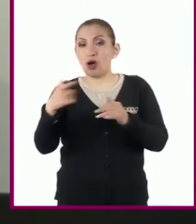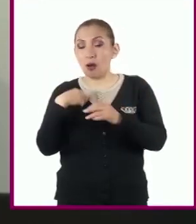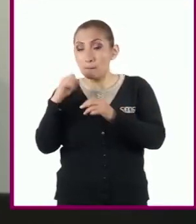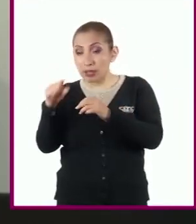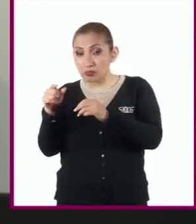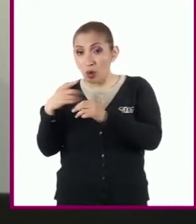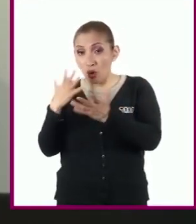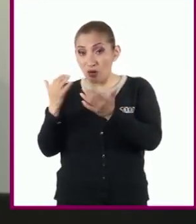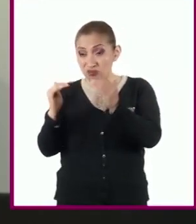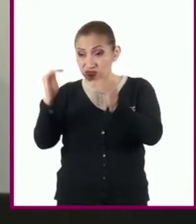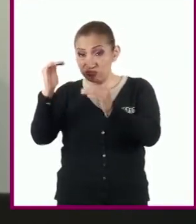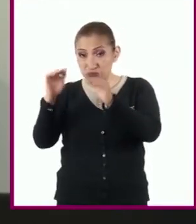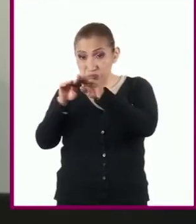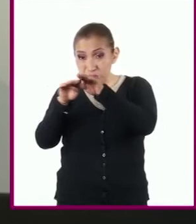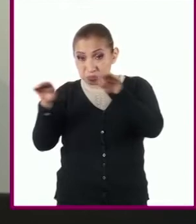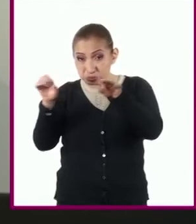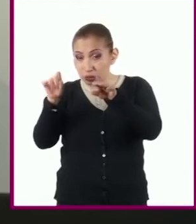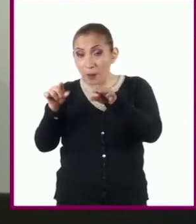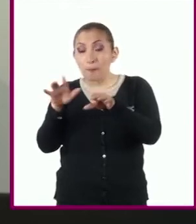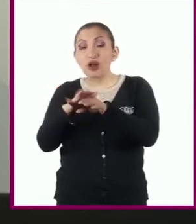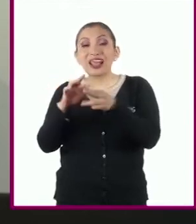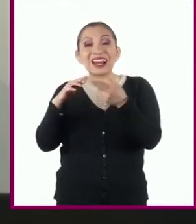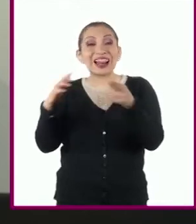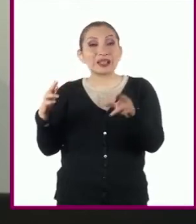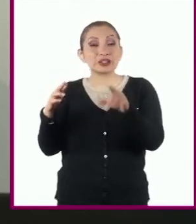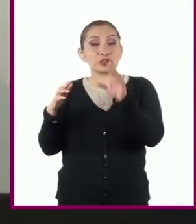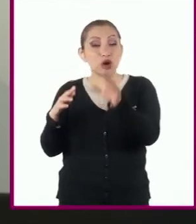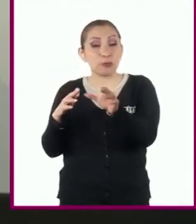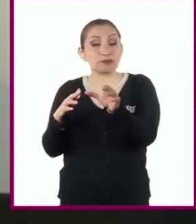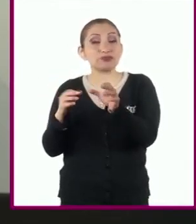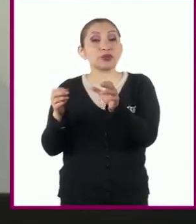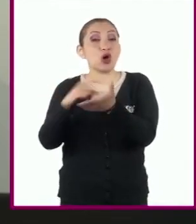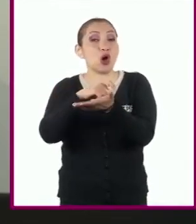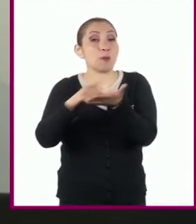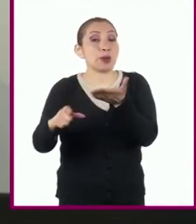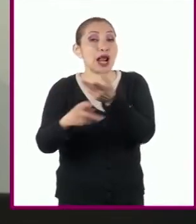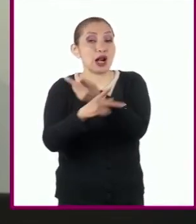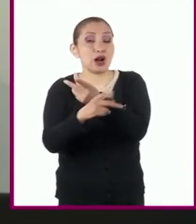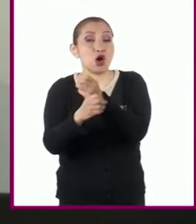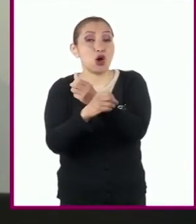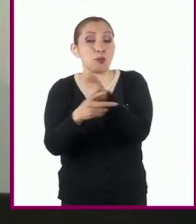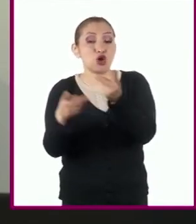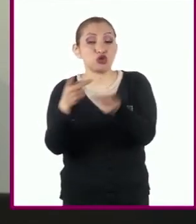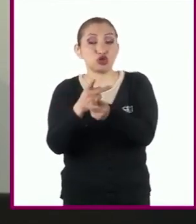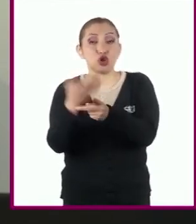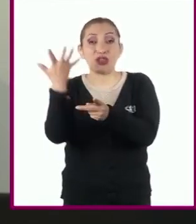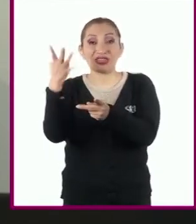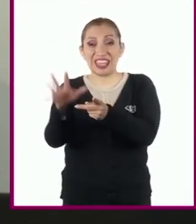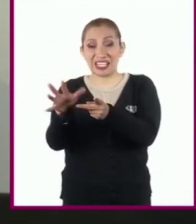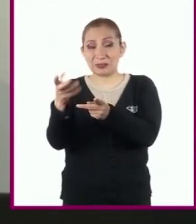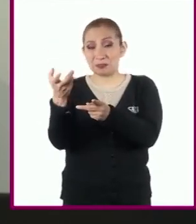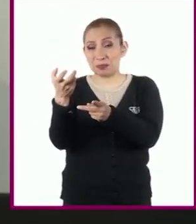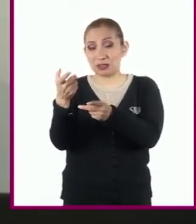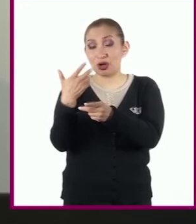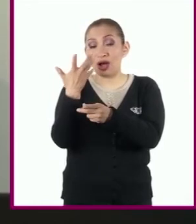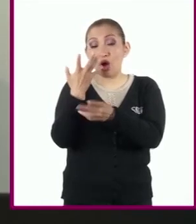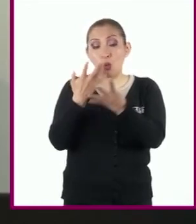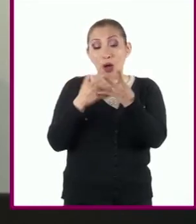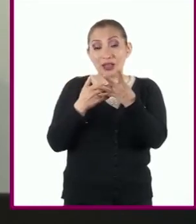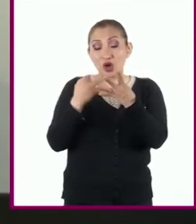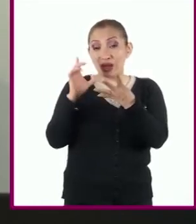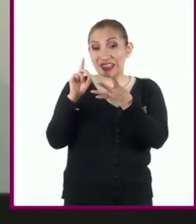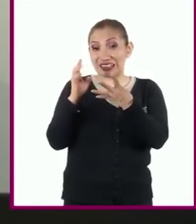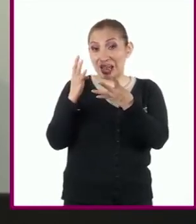constante de proporcionalidad, porque la relación entre la adquisición de un artículo por 10 pesos y 4 artículos